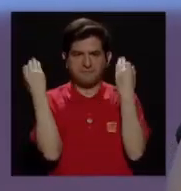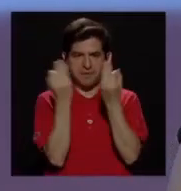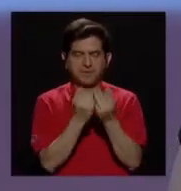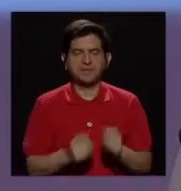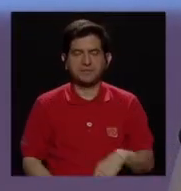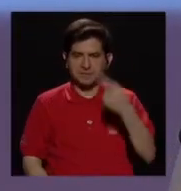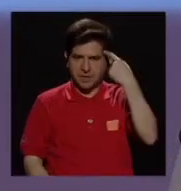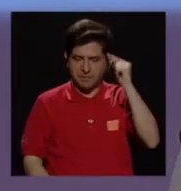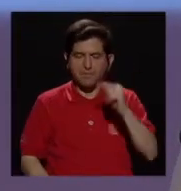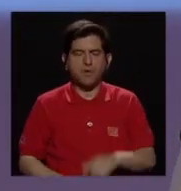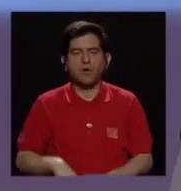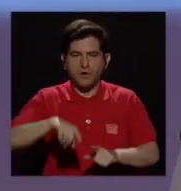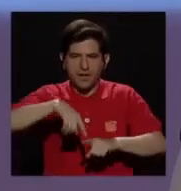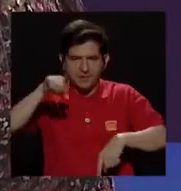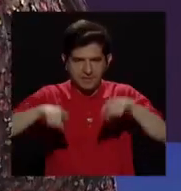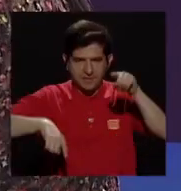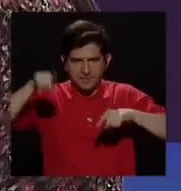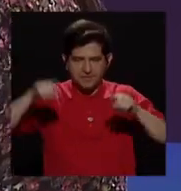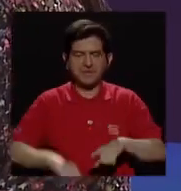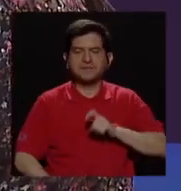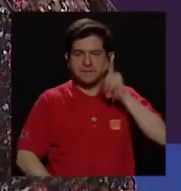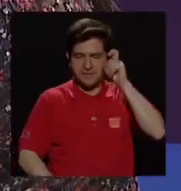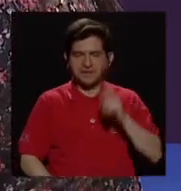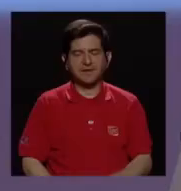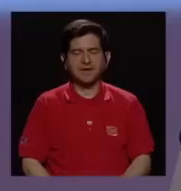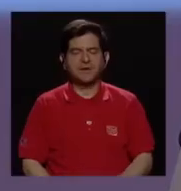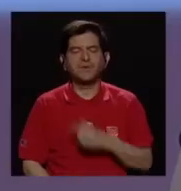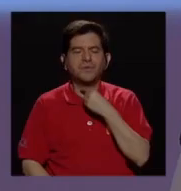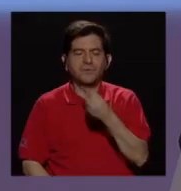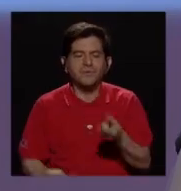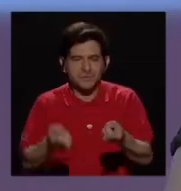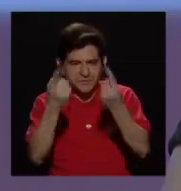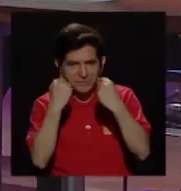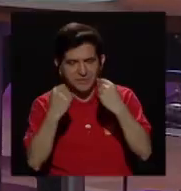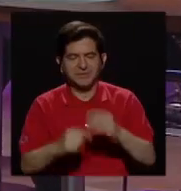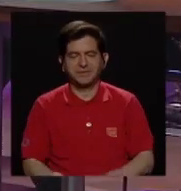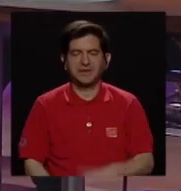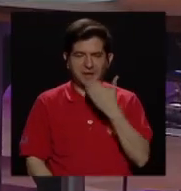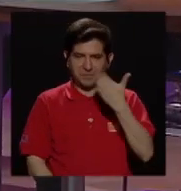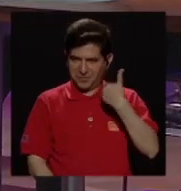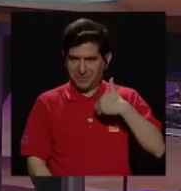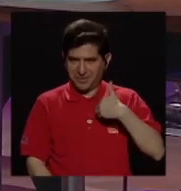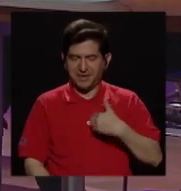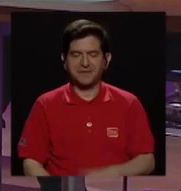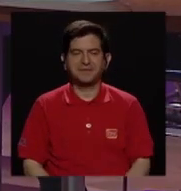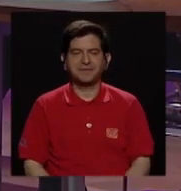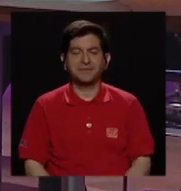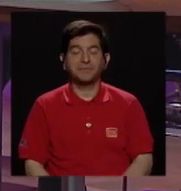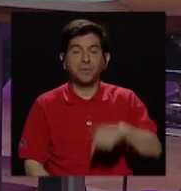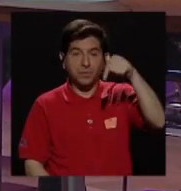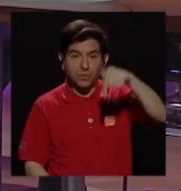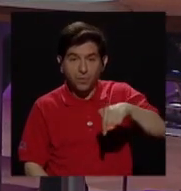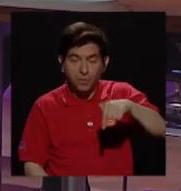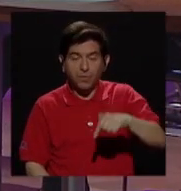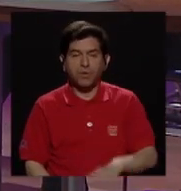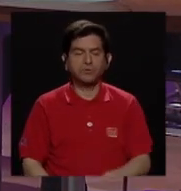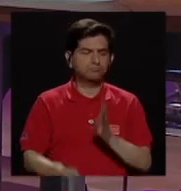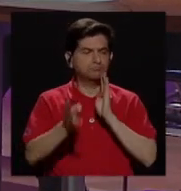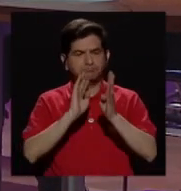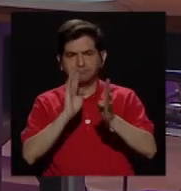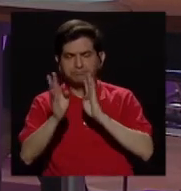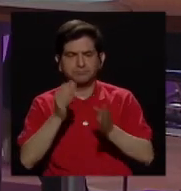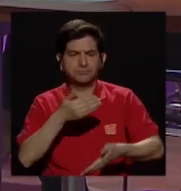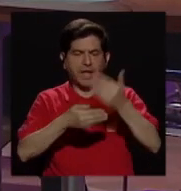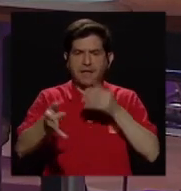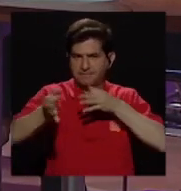la Diversidad Sexual. Bienvenida, Ana. Un privilegio estar acá. Muchas gracias. Bueno, hoy vamos a tener esta plática, como les